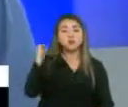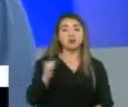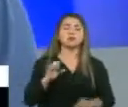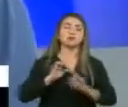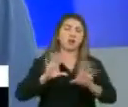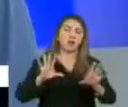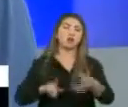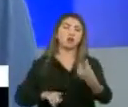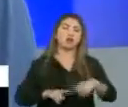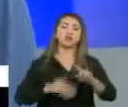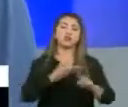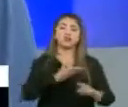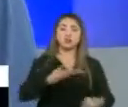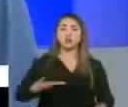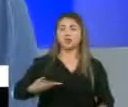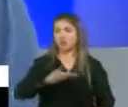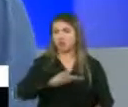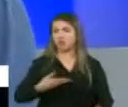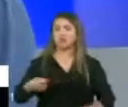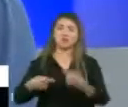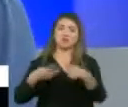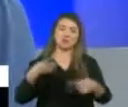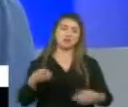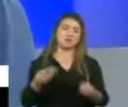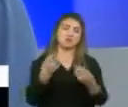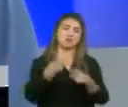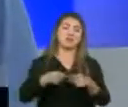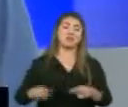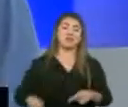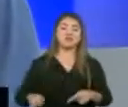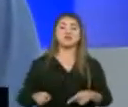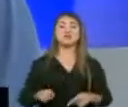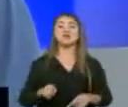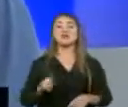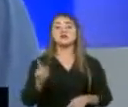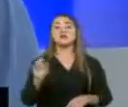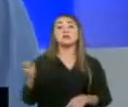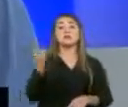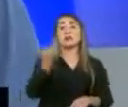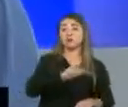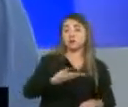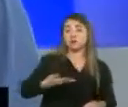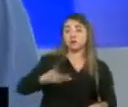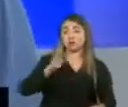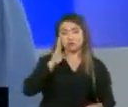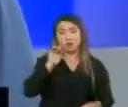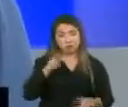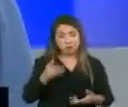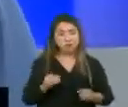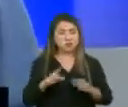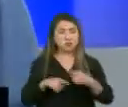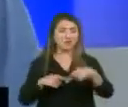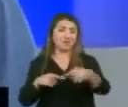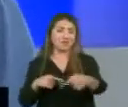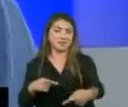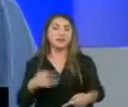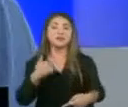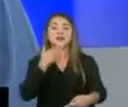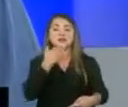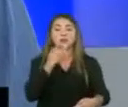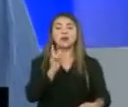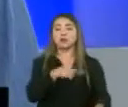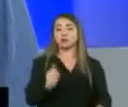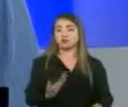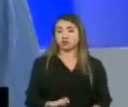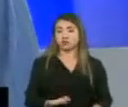ocurrido en otros gobiernos. Esto no es un problema exclusivo de la actual administración ni tampoco del primer gobierno de la presidenta Bachelet. Esto ha ocurrido en otros gobiernos, también nos ha ocurrido a